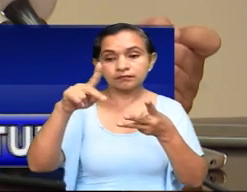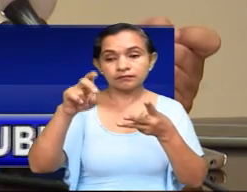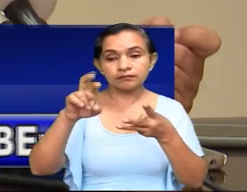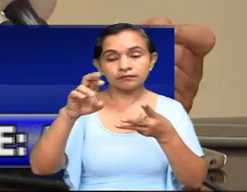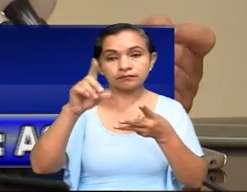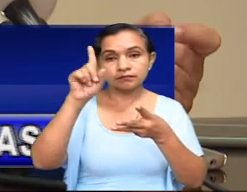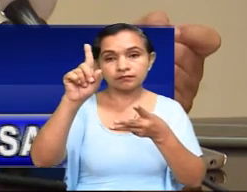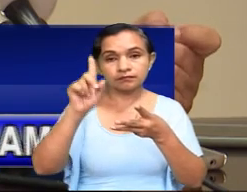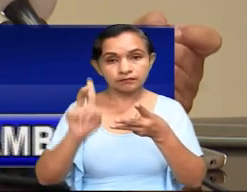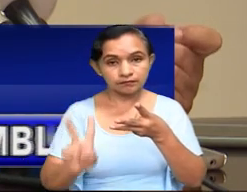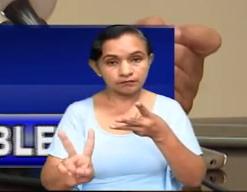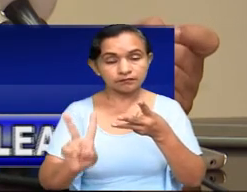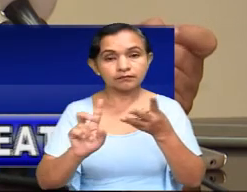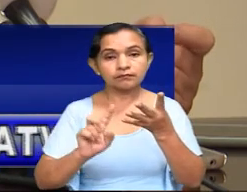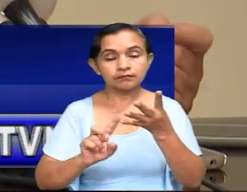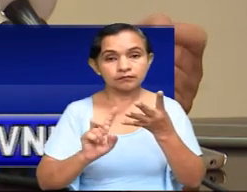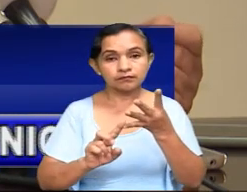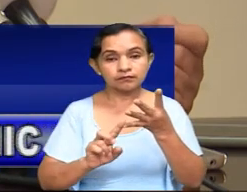2,